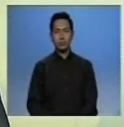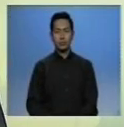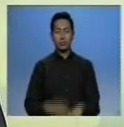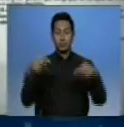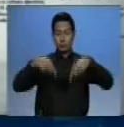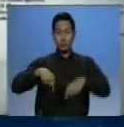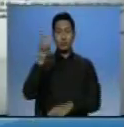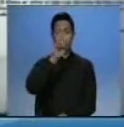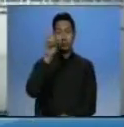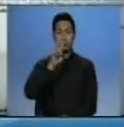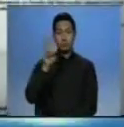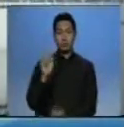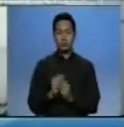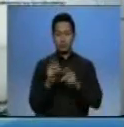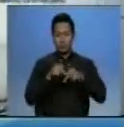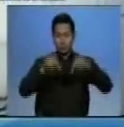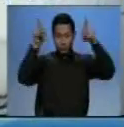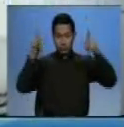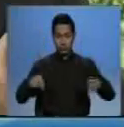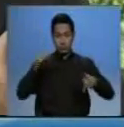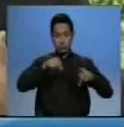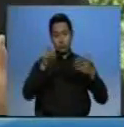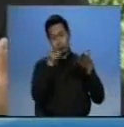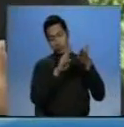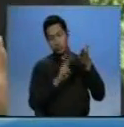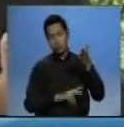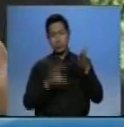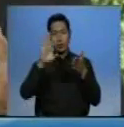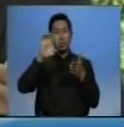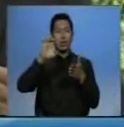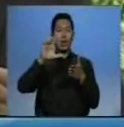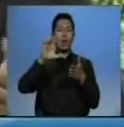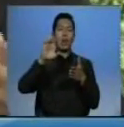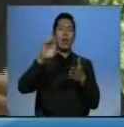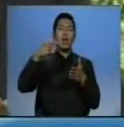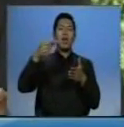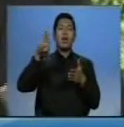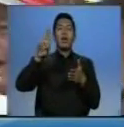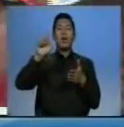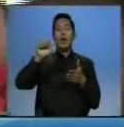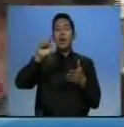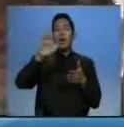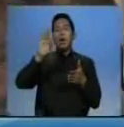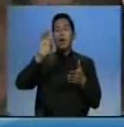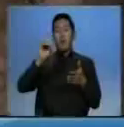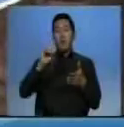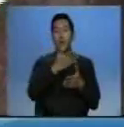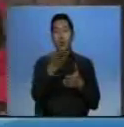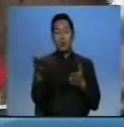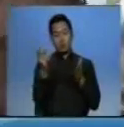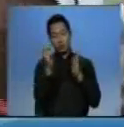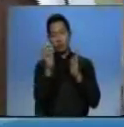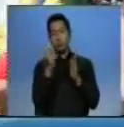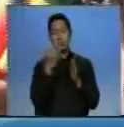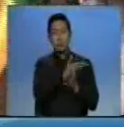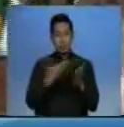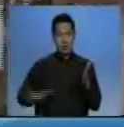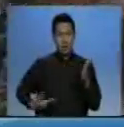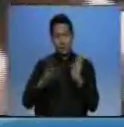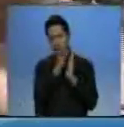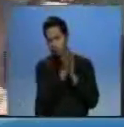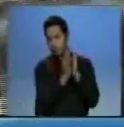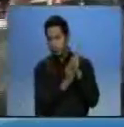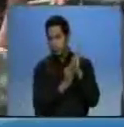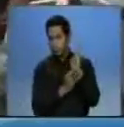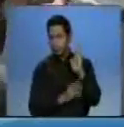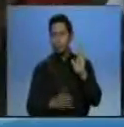Este viernes, en la columna de opinión, los lectores de diario El Telégrafo se encontraron con un artículo escrito por el presidente Rafael Correa titulado El